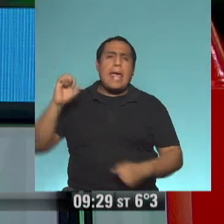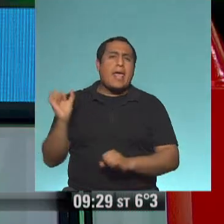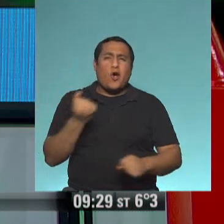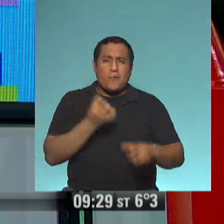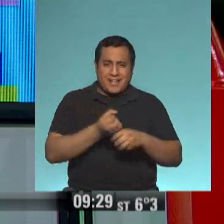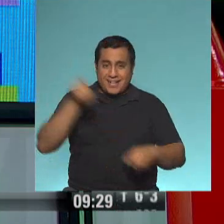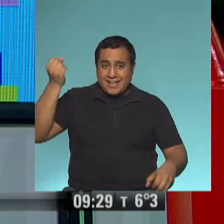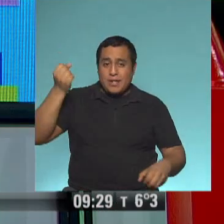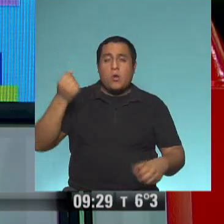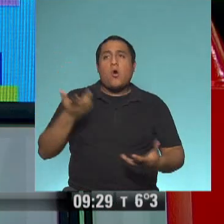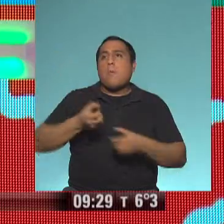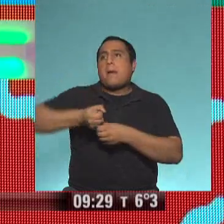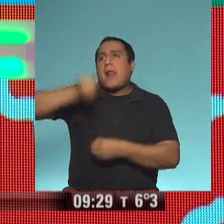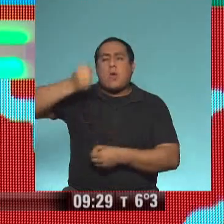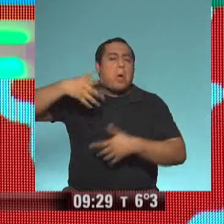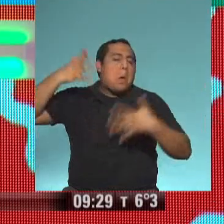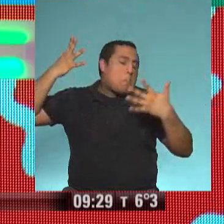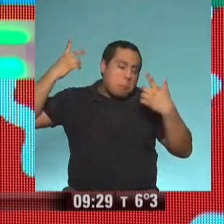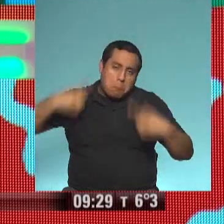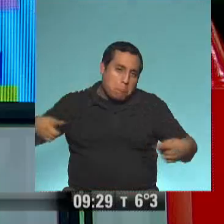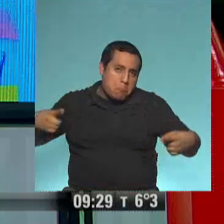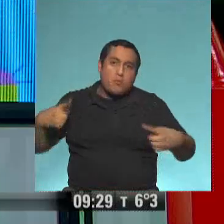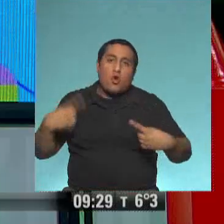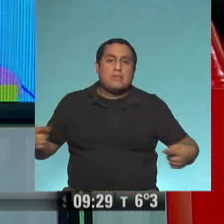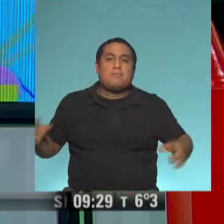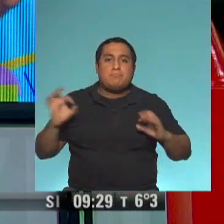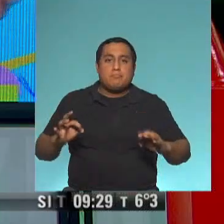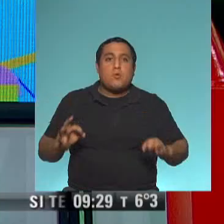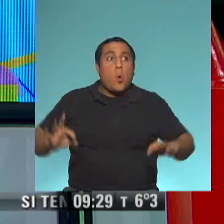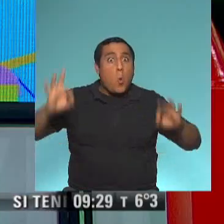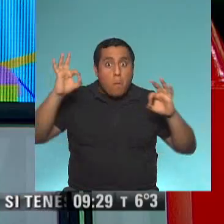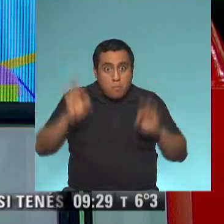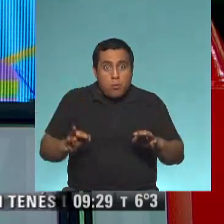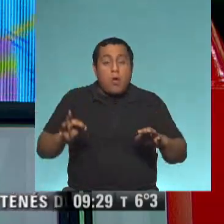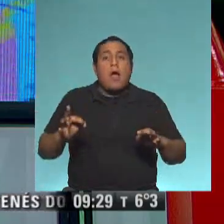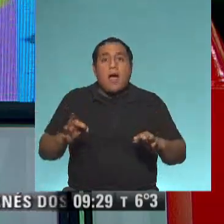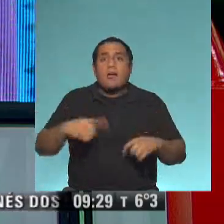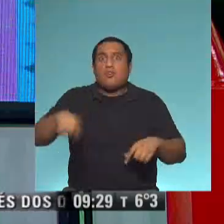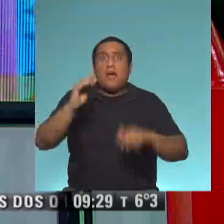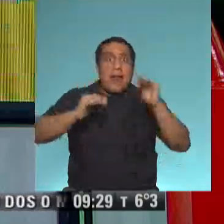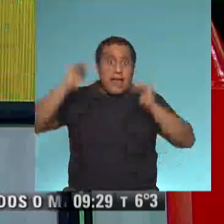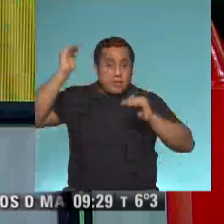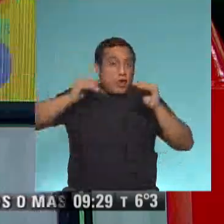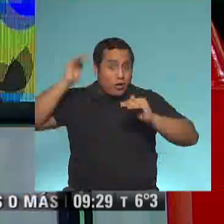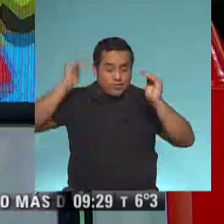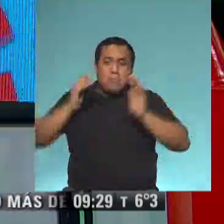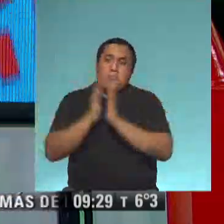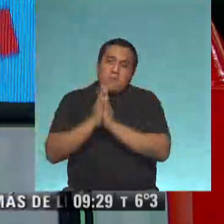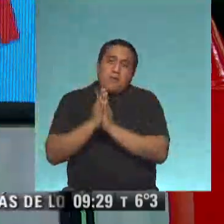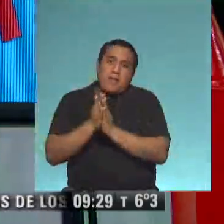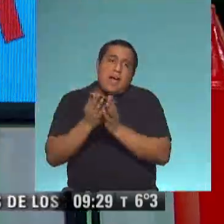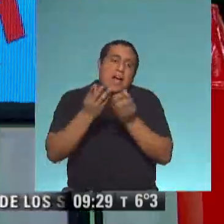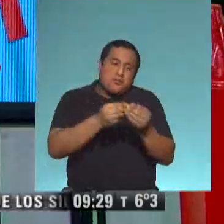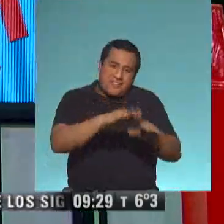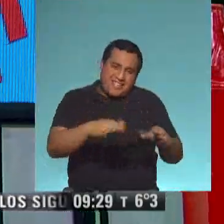escoba, o un paraguas. Sí. Perfecto. Esos son todos los materiales. Buenísimo. Está todo anotado. A los grandotes y grandotas de la casa les pedimos que, bueno, que